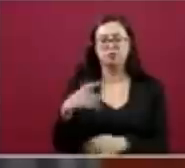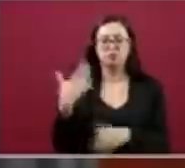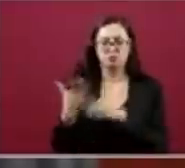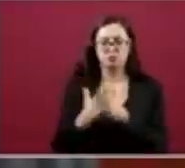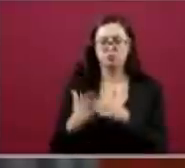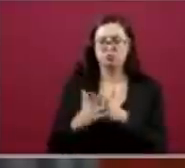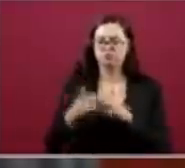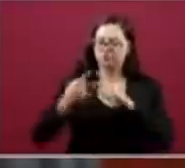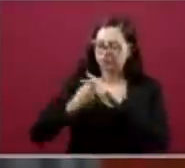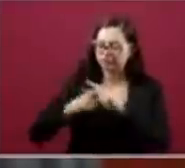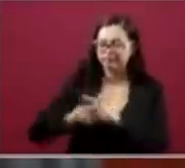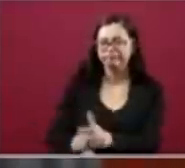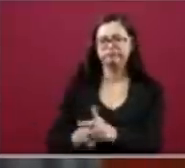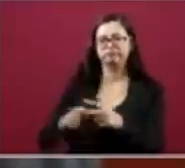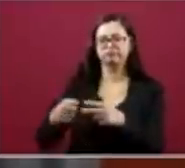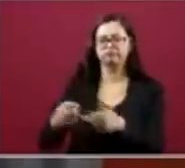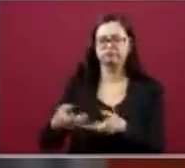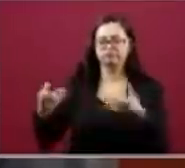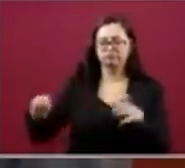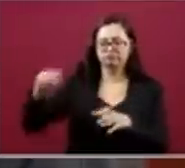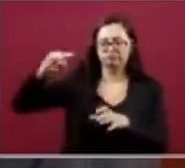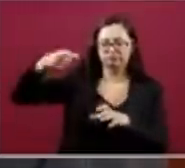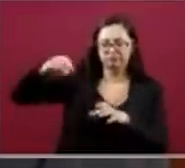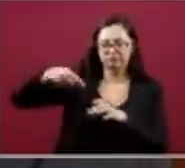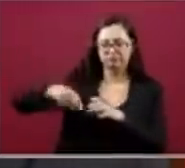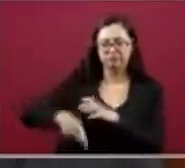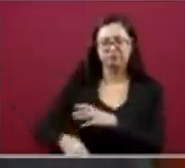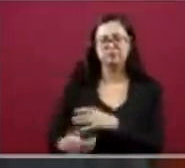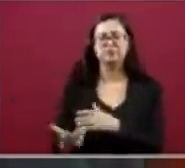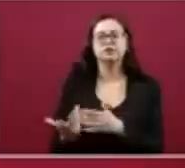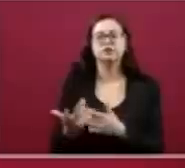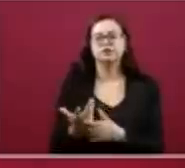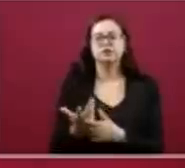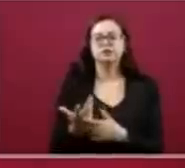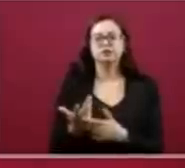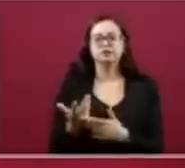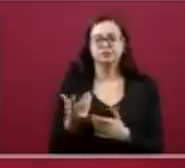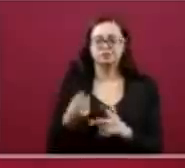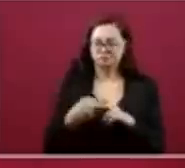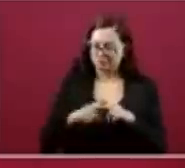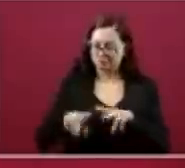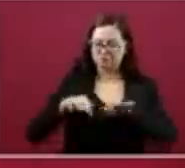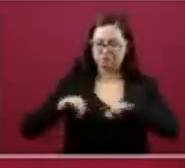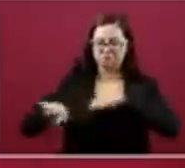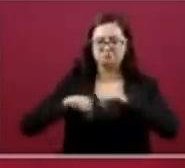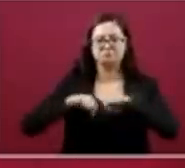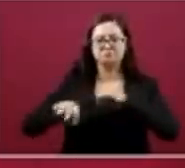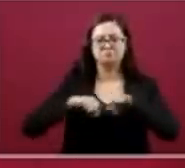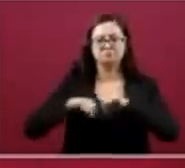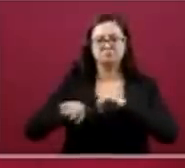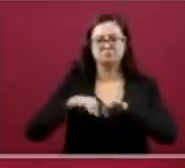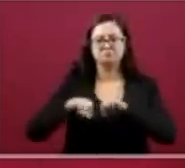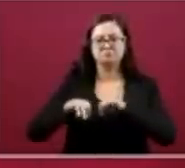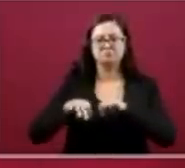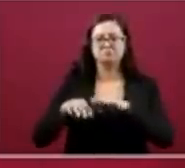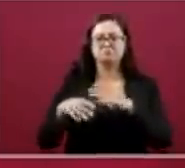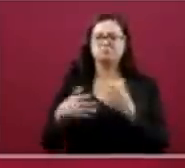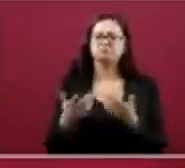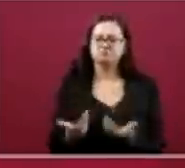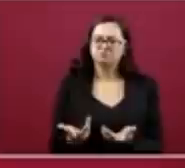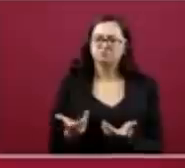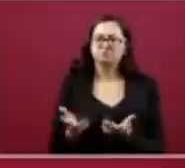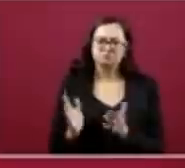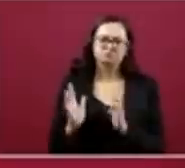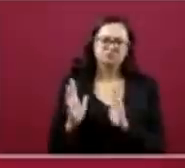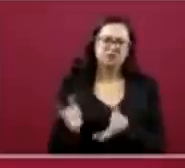explotar, que ya van a producir, pues están elaborando, se están